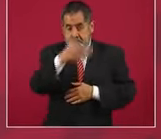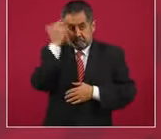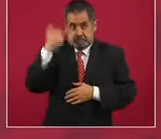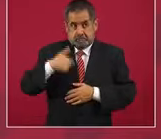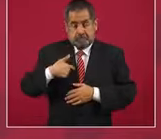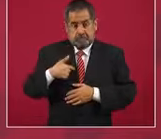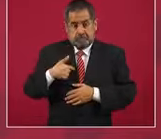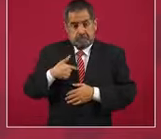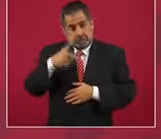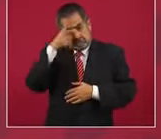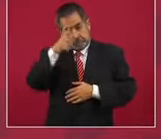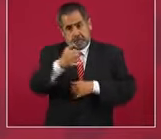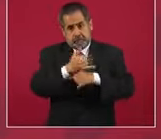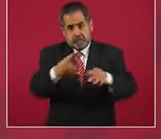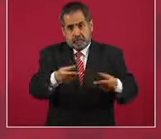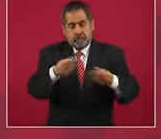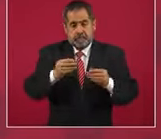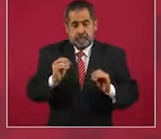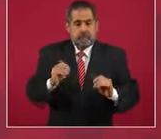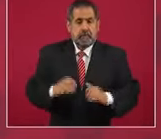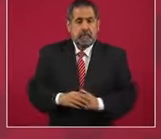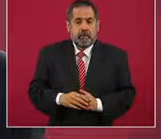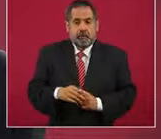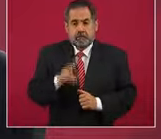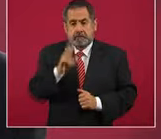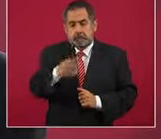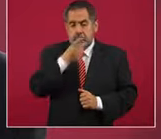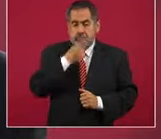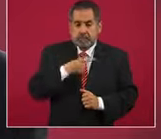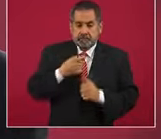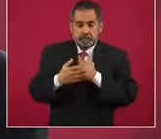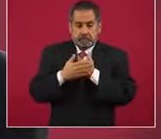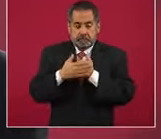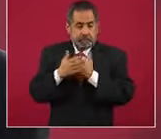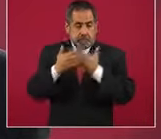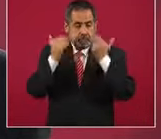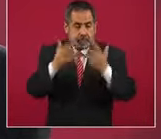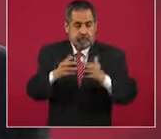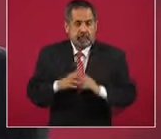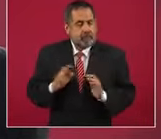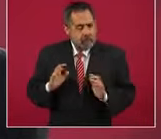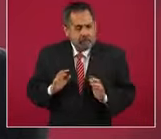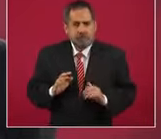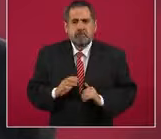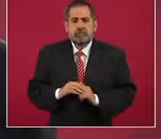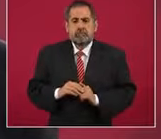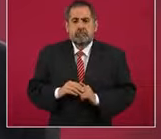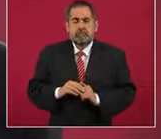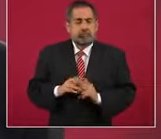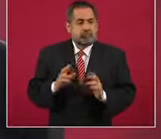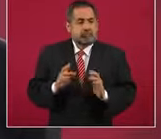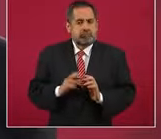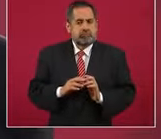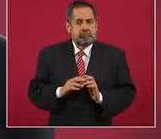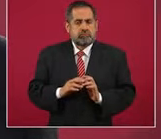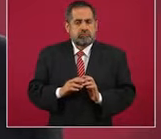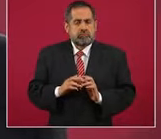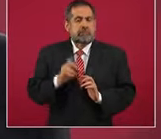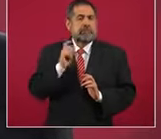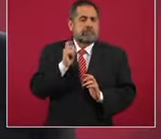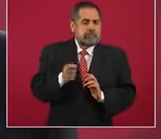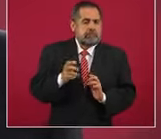la información de lo que me estás diciendo. Pero eso no